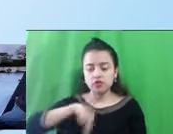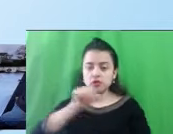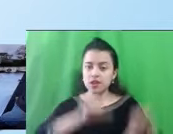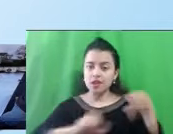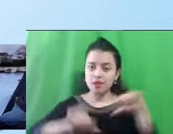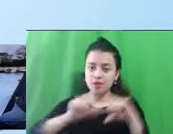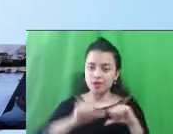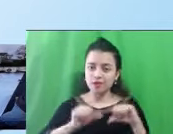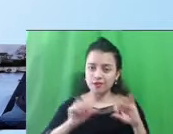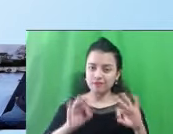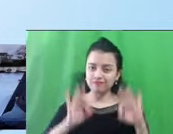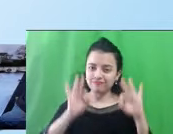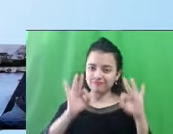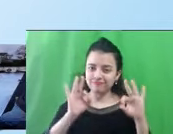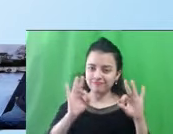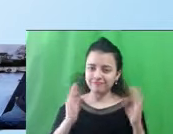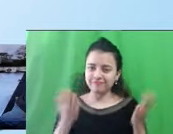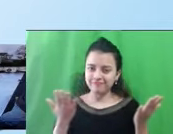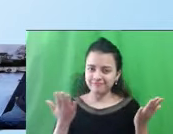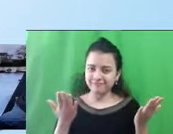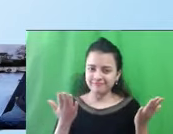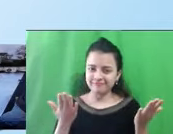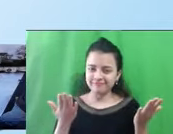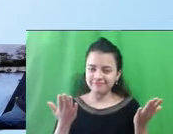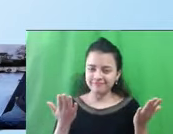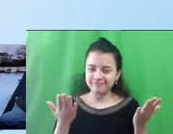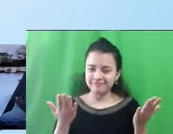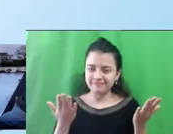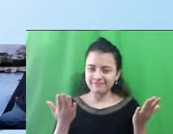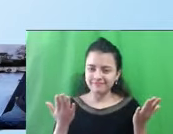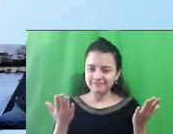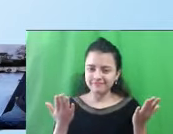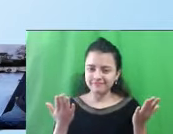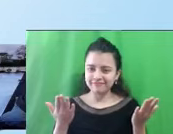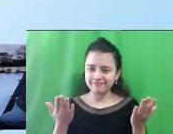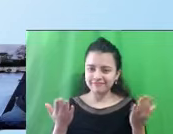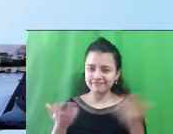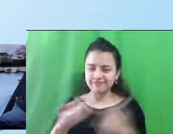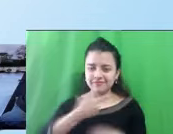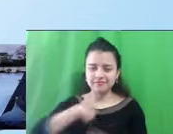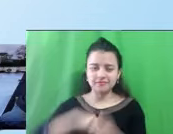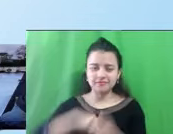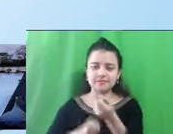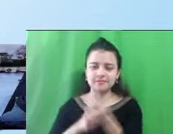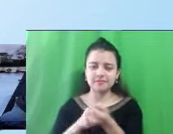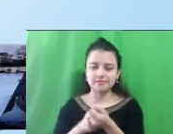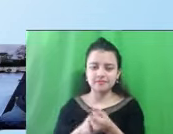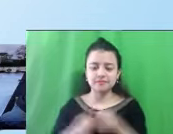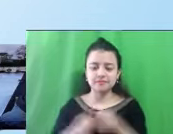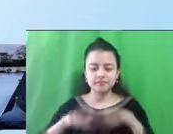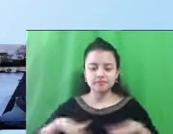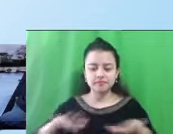está calificando el agua nuestra, sino que también le estamos ayudando a los pueblos vecinos, a los pequeños, a Oaxaca,